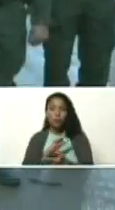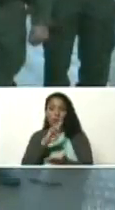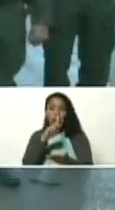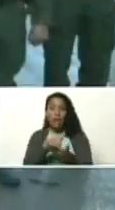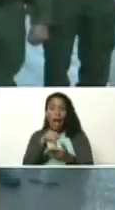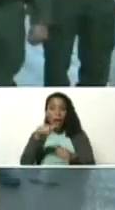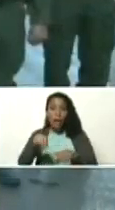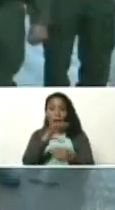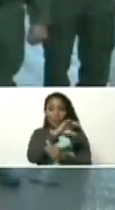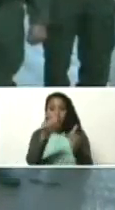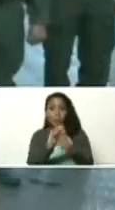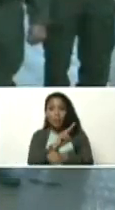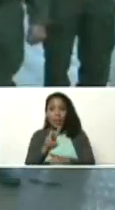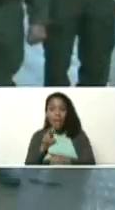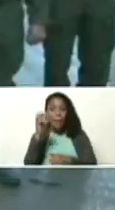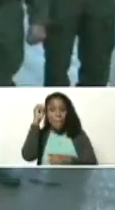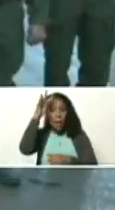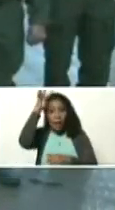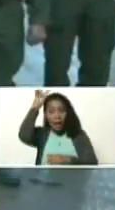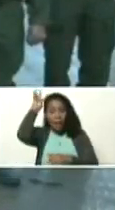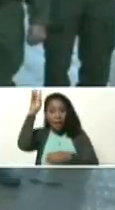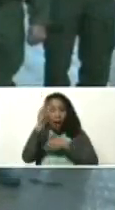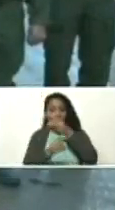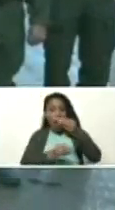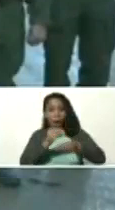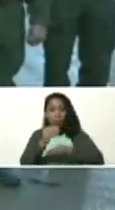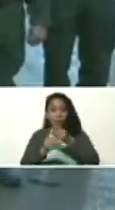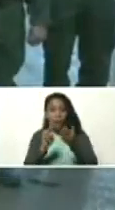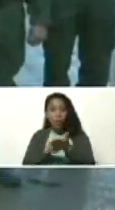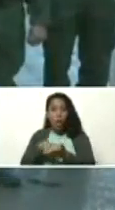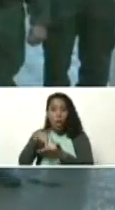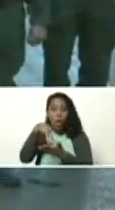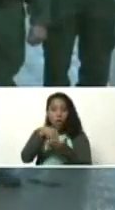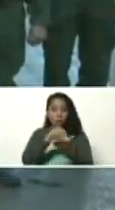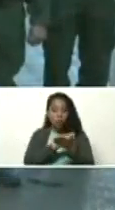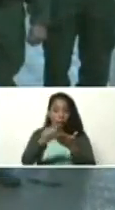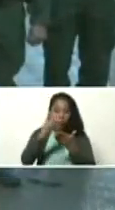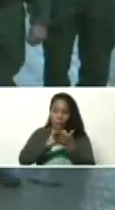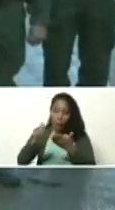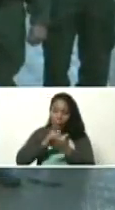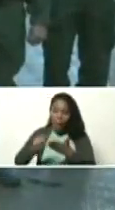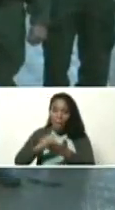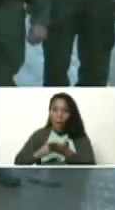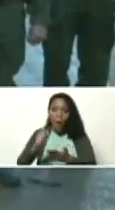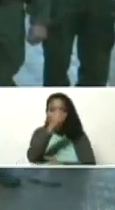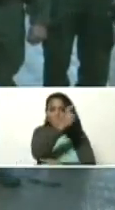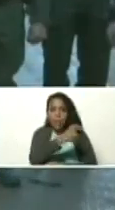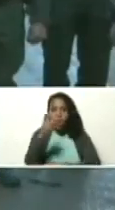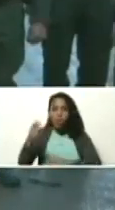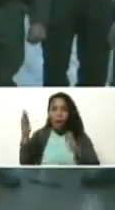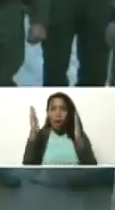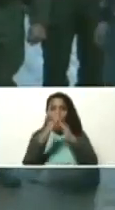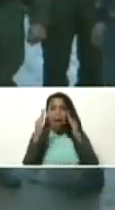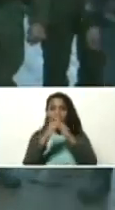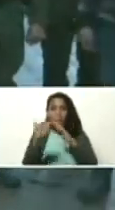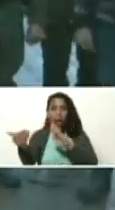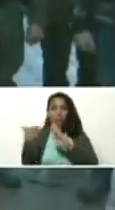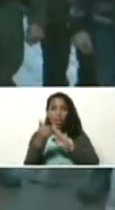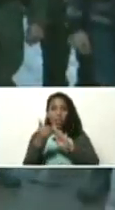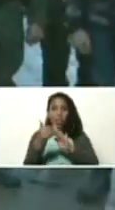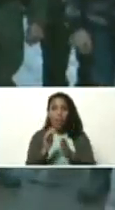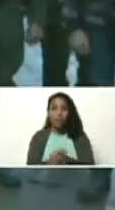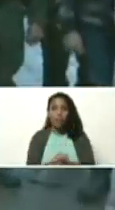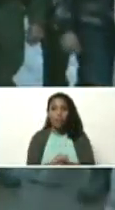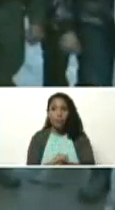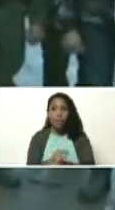el vicepresidente Mervin Maldonado para hacer los levantamientos de las personas cuyas viviendas fueron afectadas.